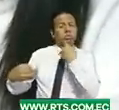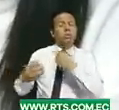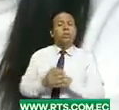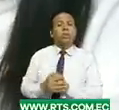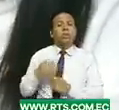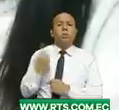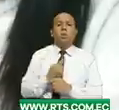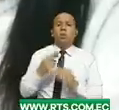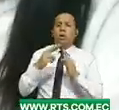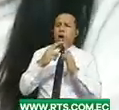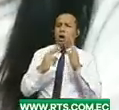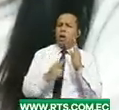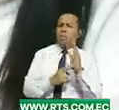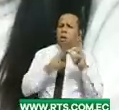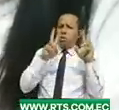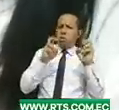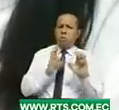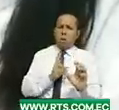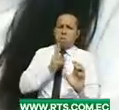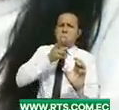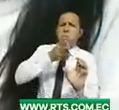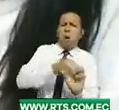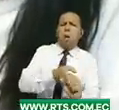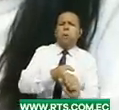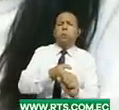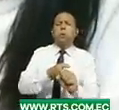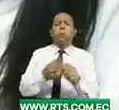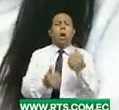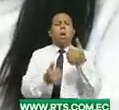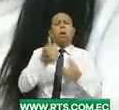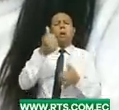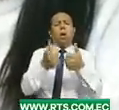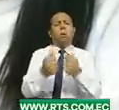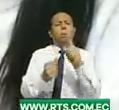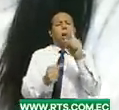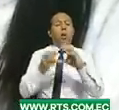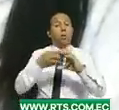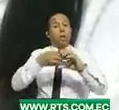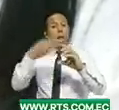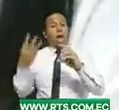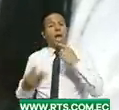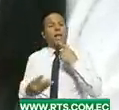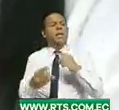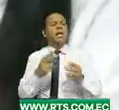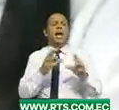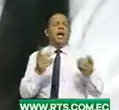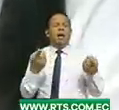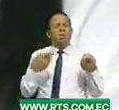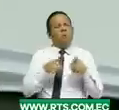de candidaturas de parte del CNE. Y que se cumpla con la ley. Aunque esa era la finalidad,